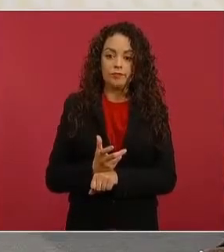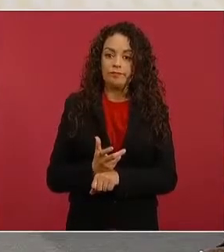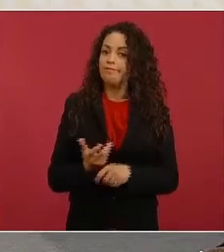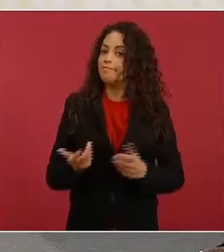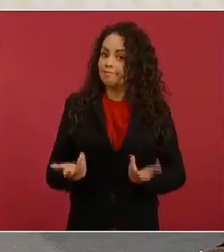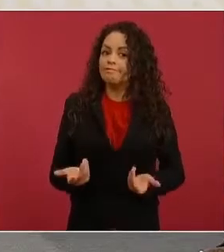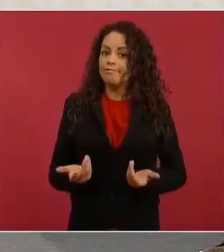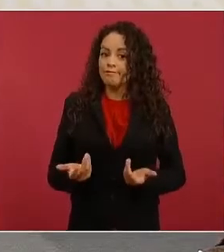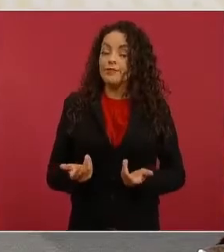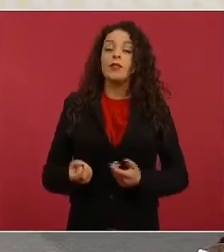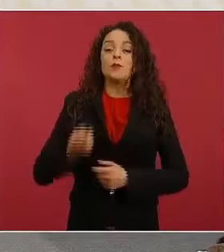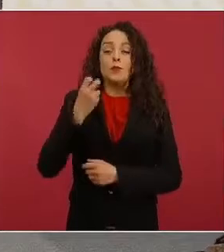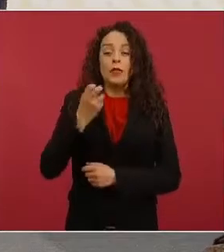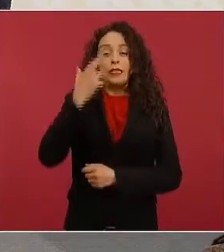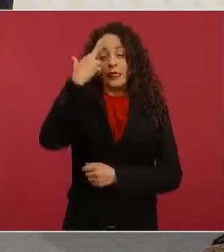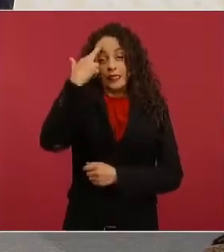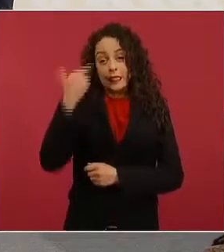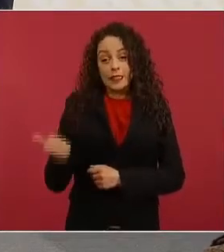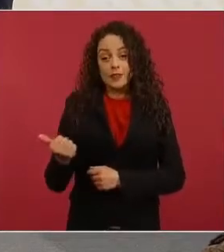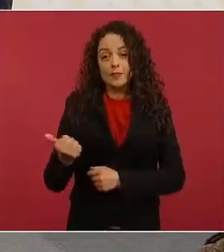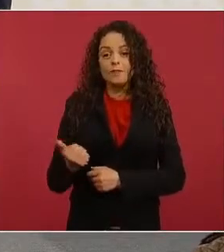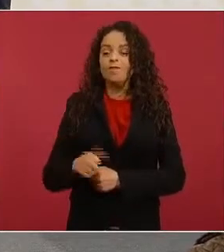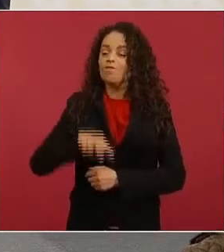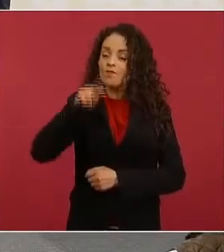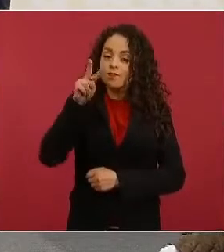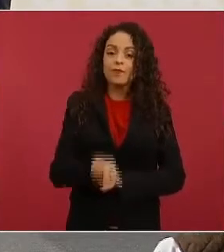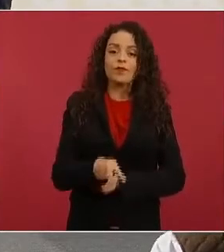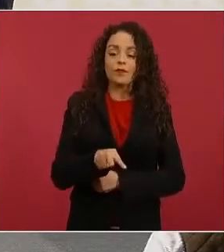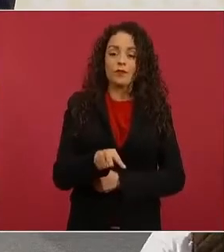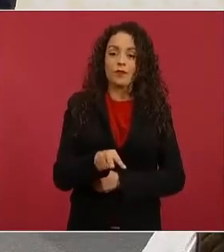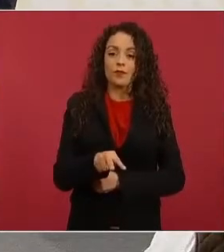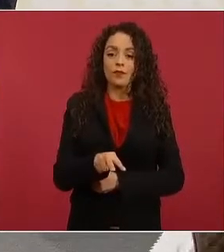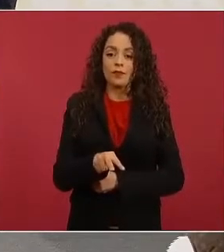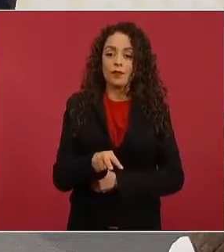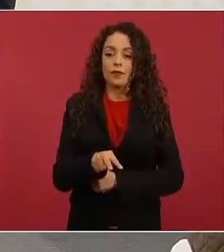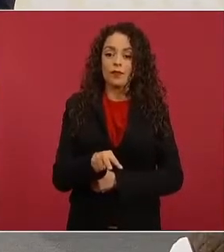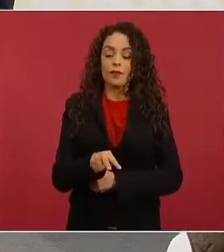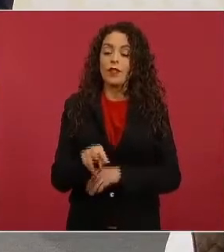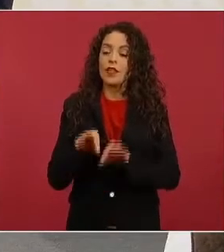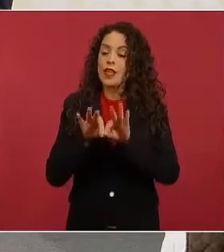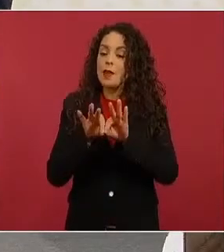Entonces, por eso es importante